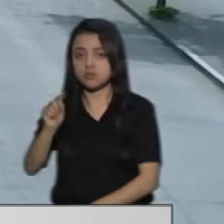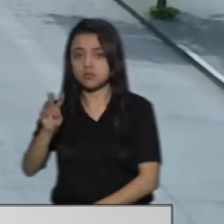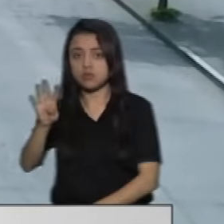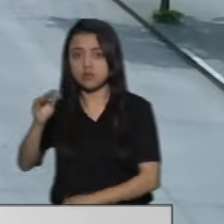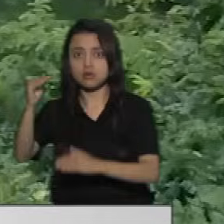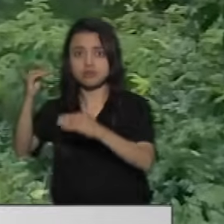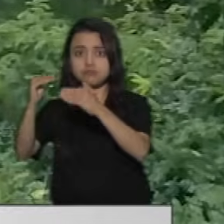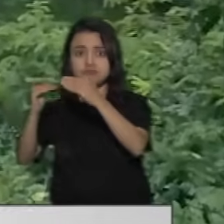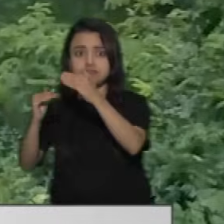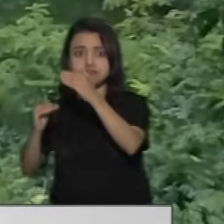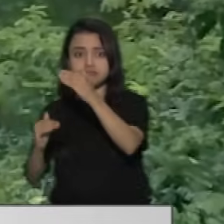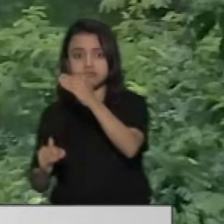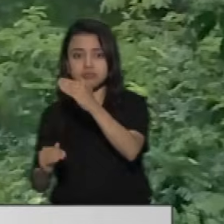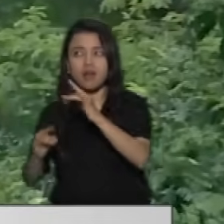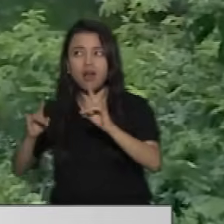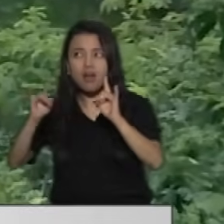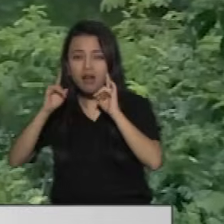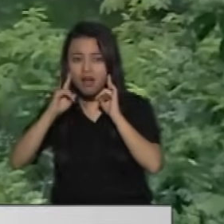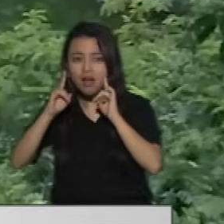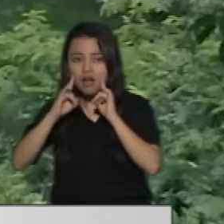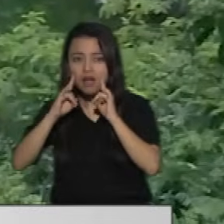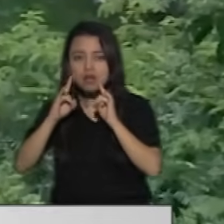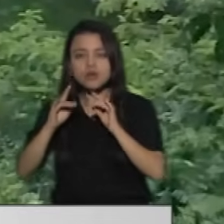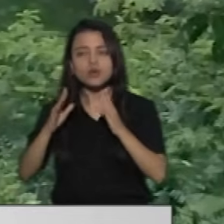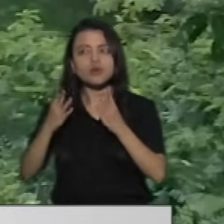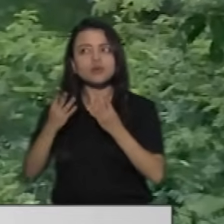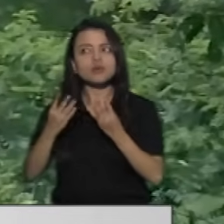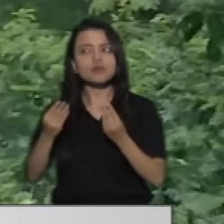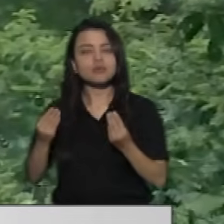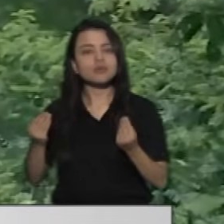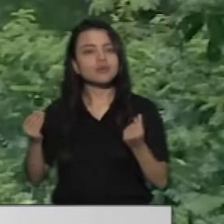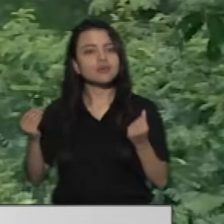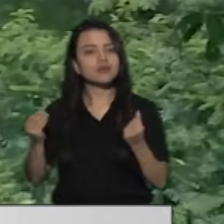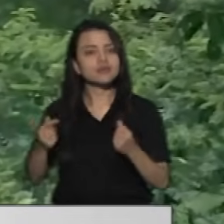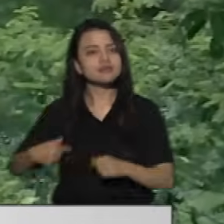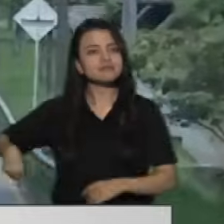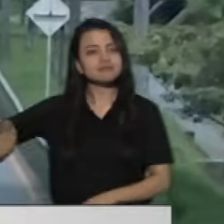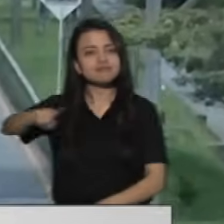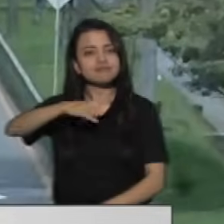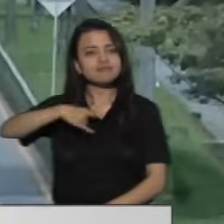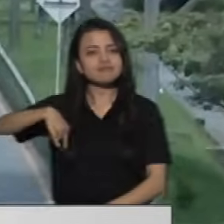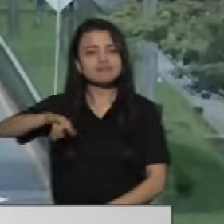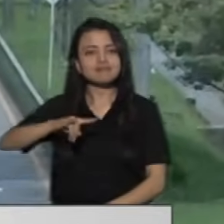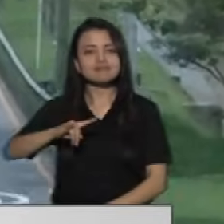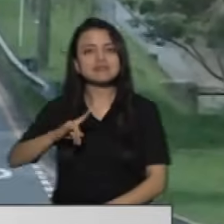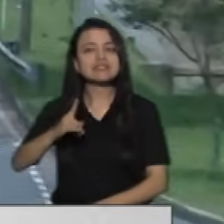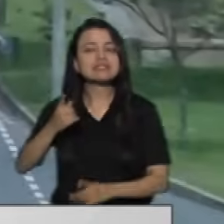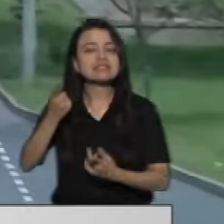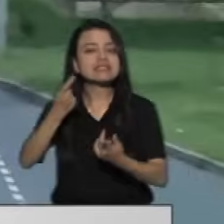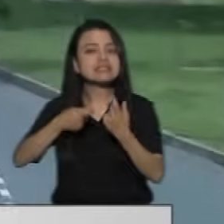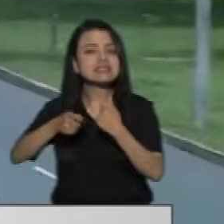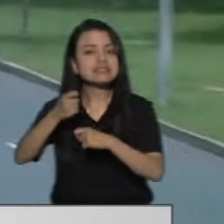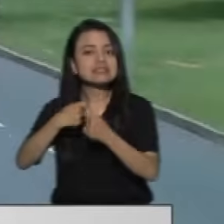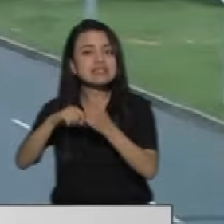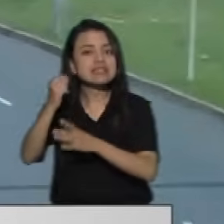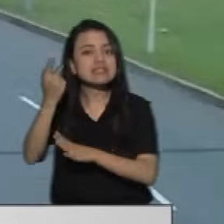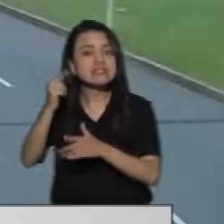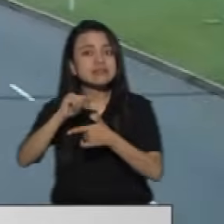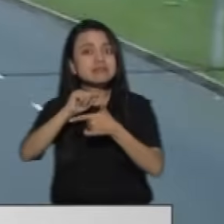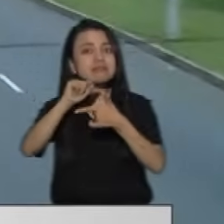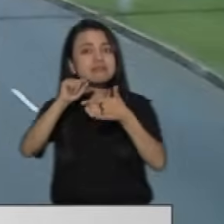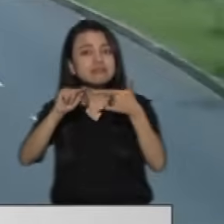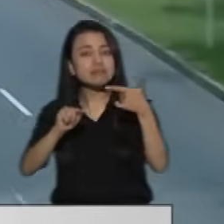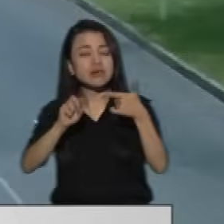la contaminación acústica. Por su parte, los comerciantes de la ciudad aseguran que el día de hoy podrían disminuir hasta en un 80%